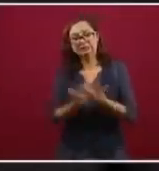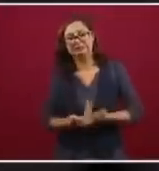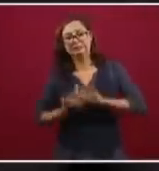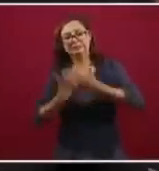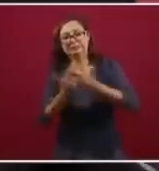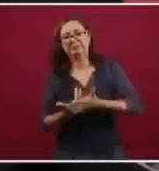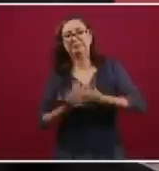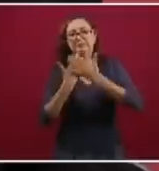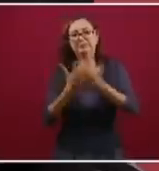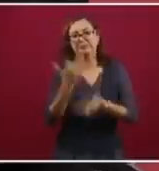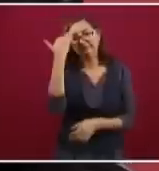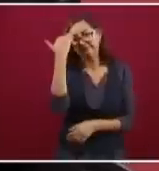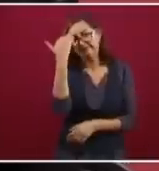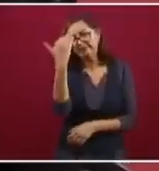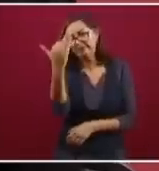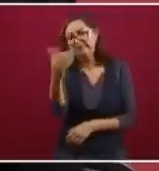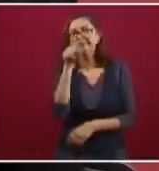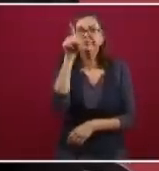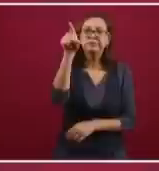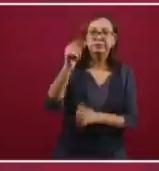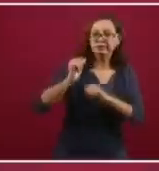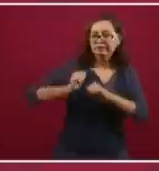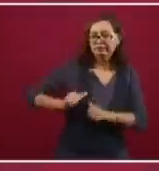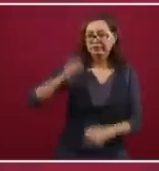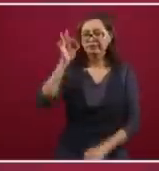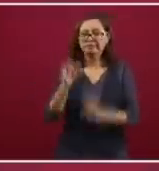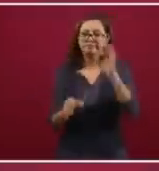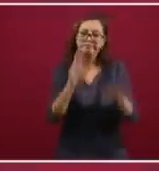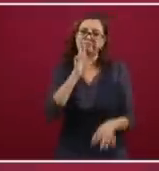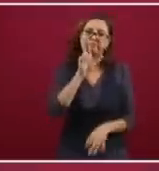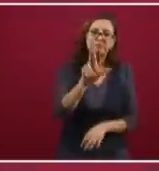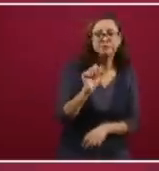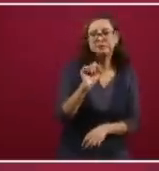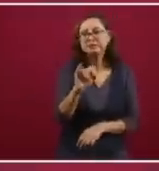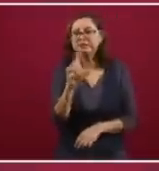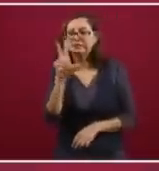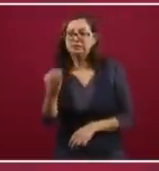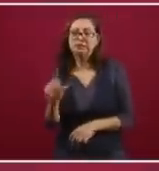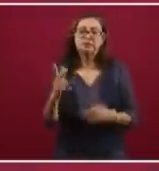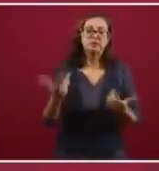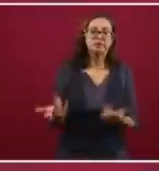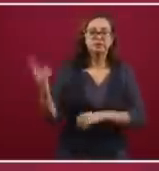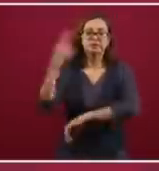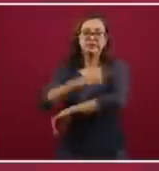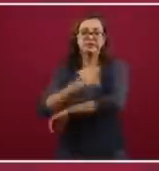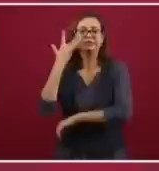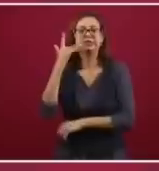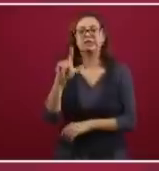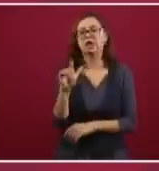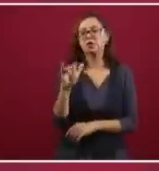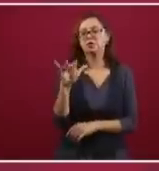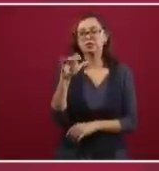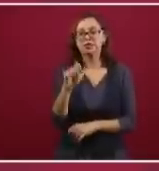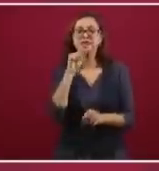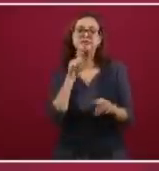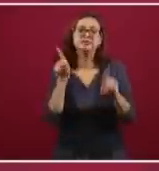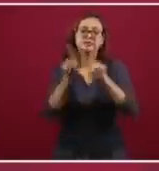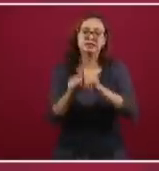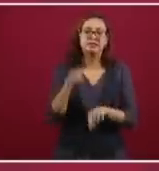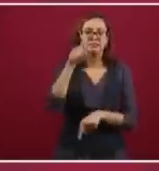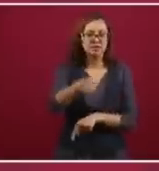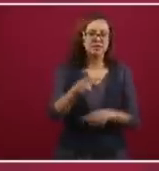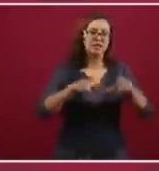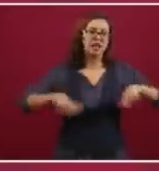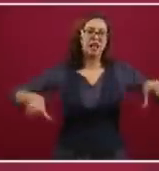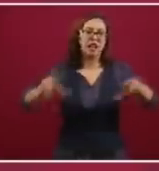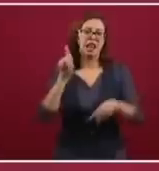porque nos demoran, ¿no?, los trabajos de Santa Lucía, y también de la rehabilitación del